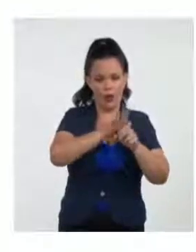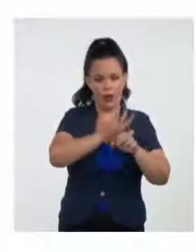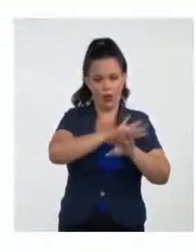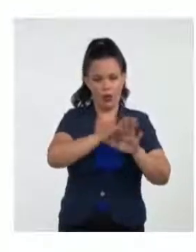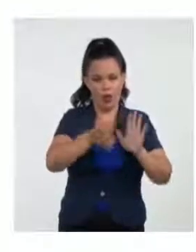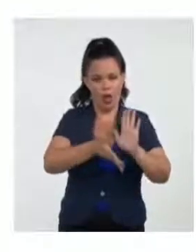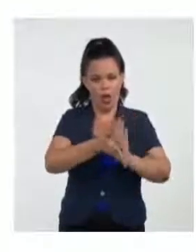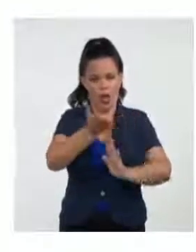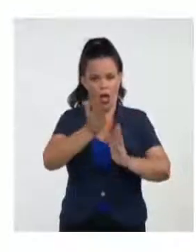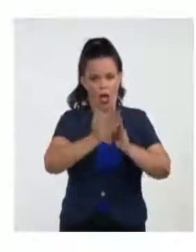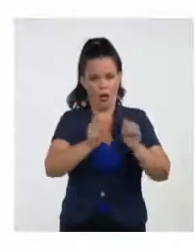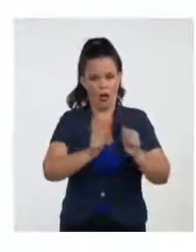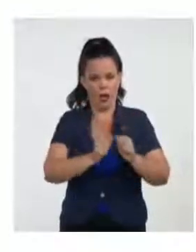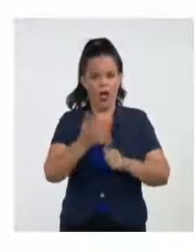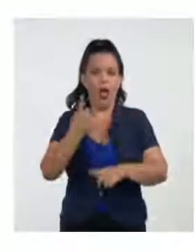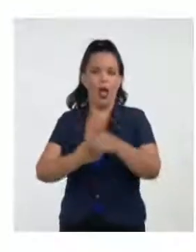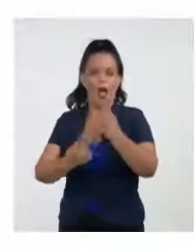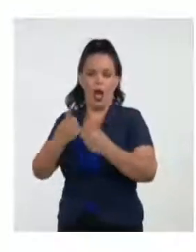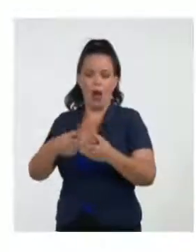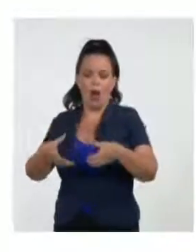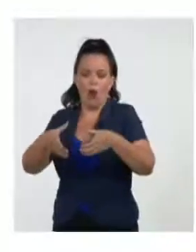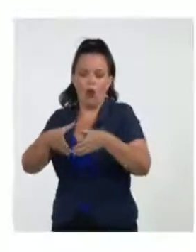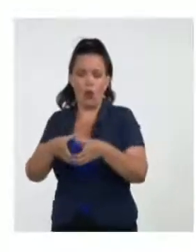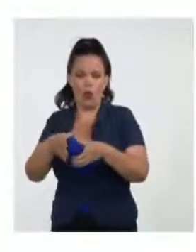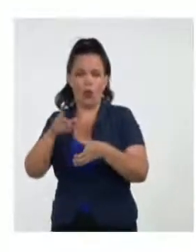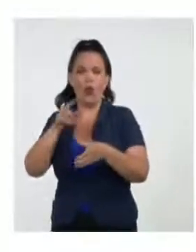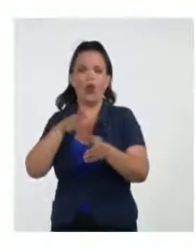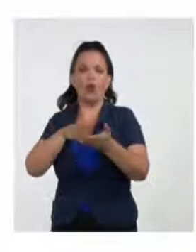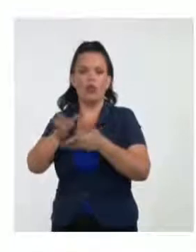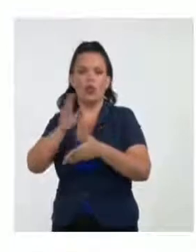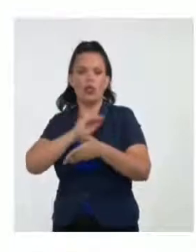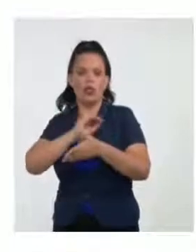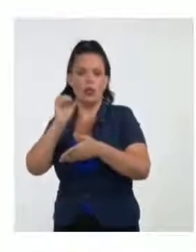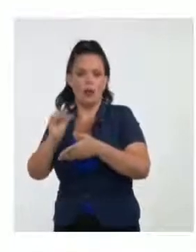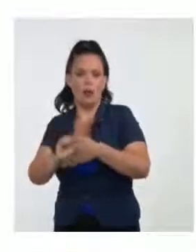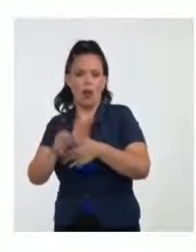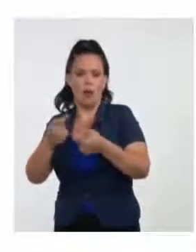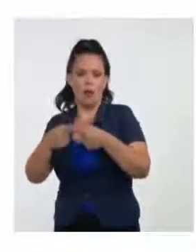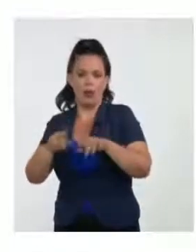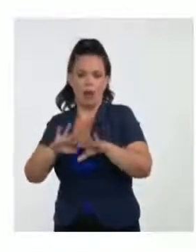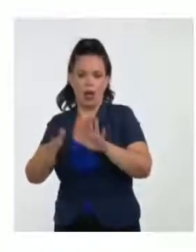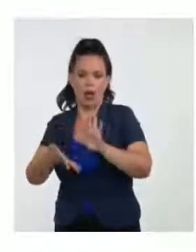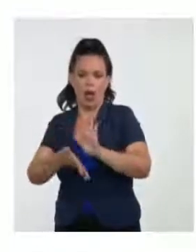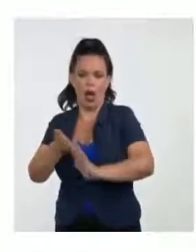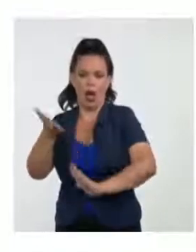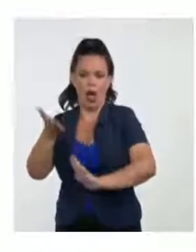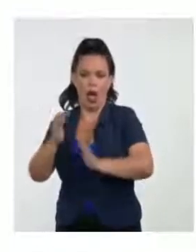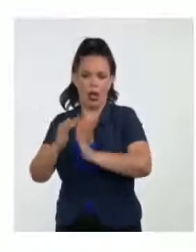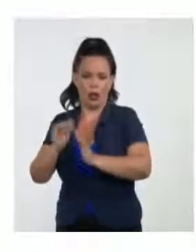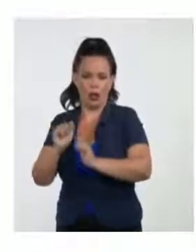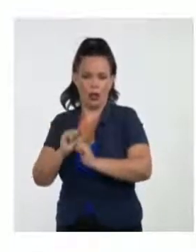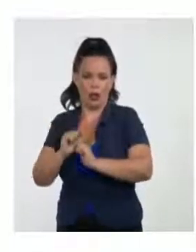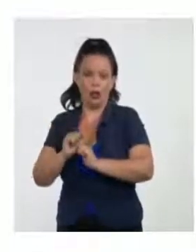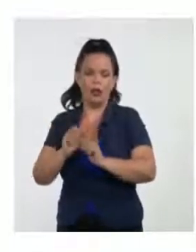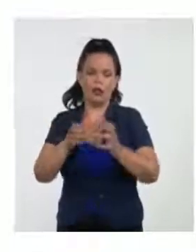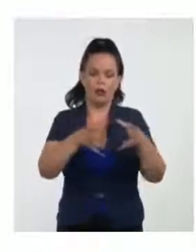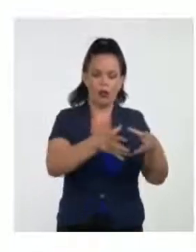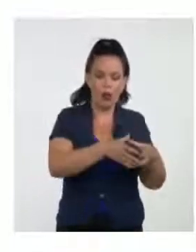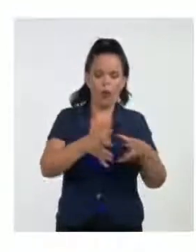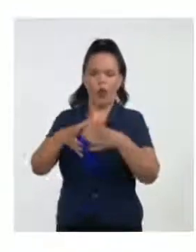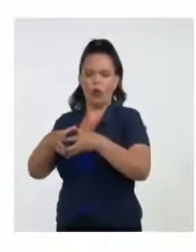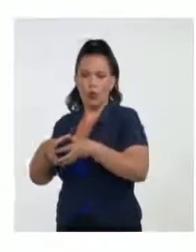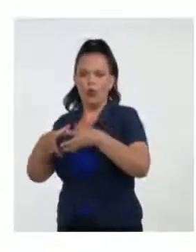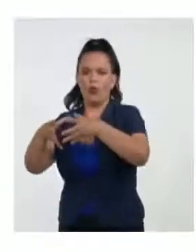están ahora convalecientes del virus. Y también hemos adicionado, ese esquema de la primera línea que ahí se ve,